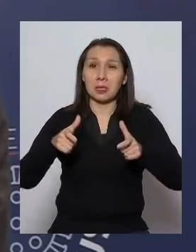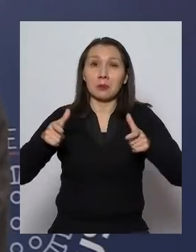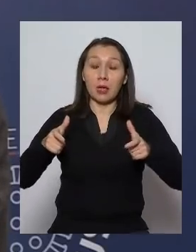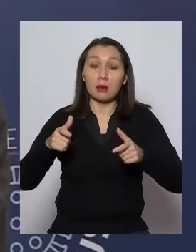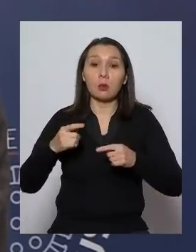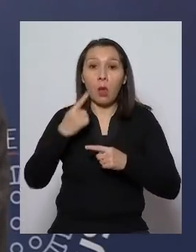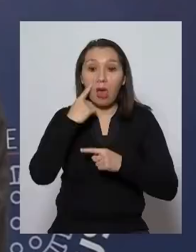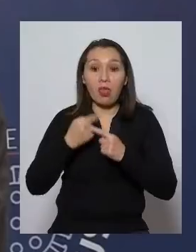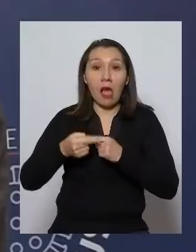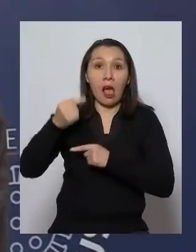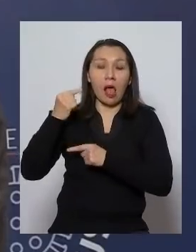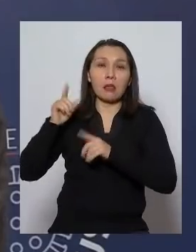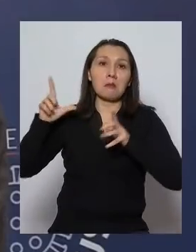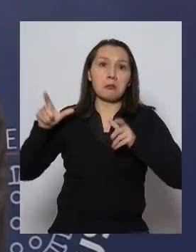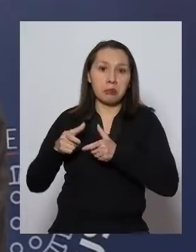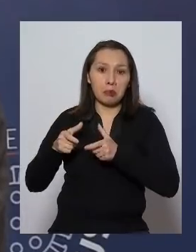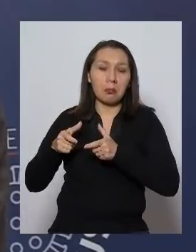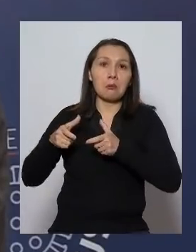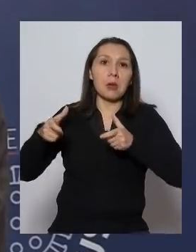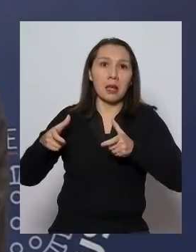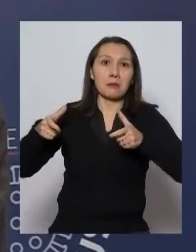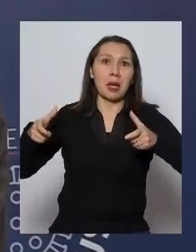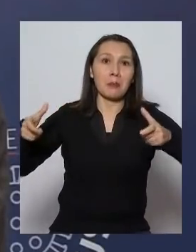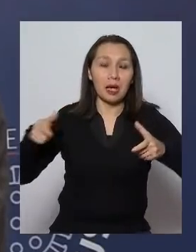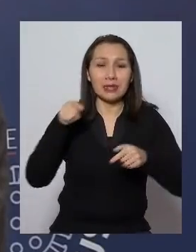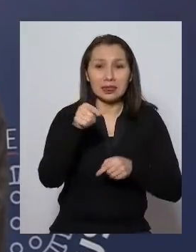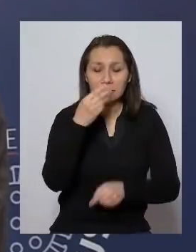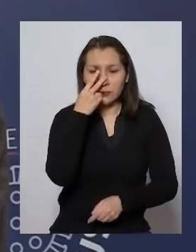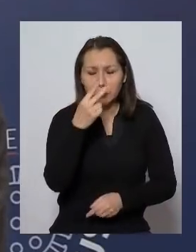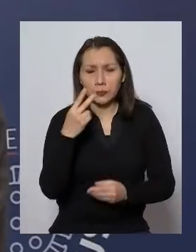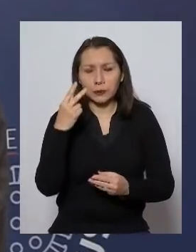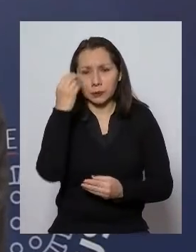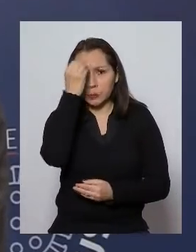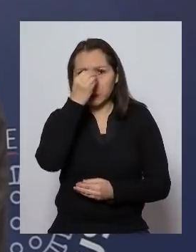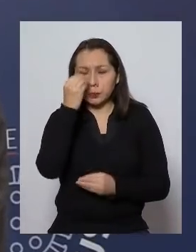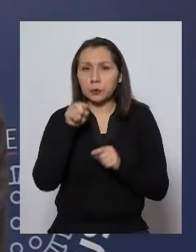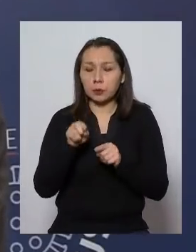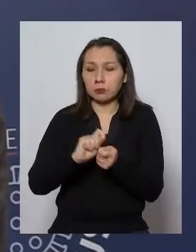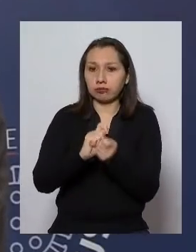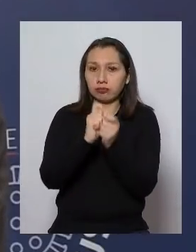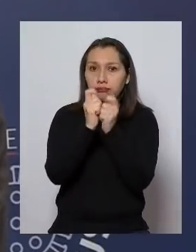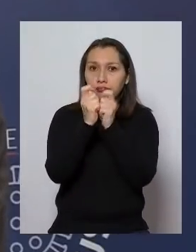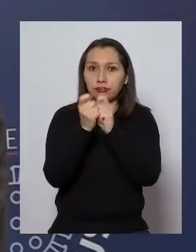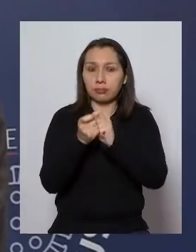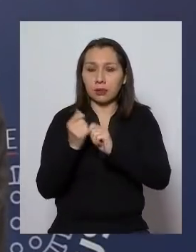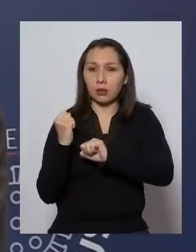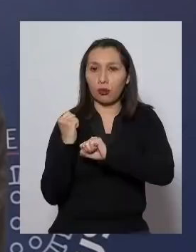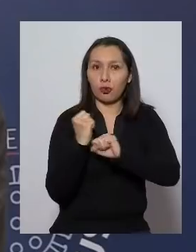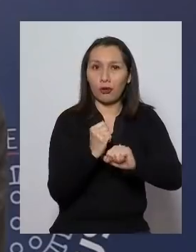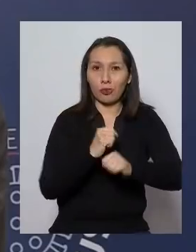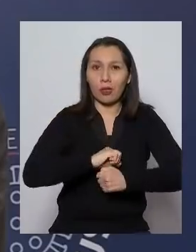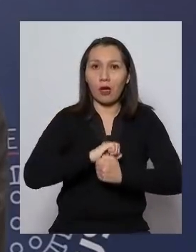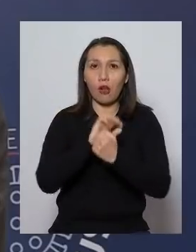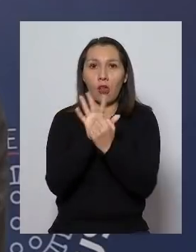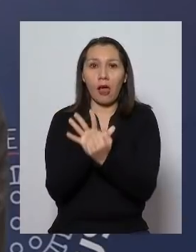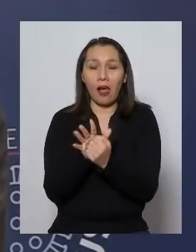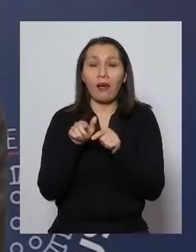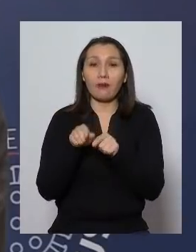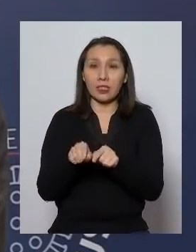que el día anterior, y eso transforma al combate contra el